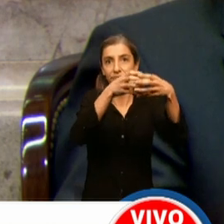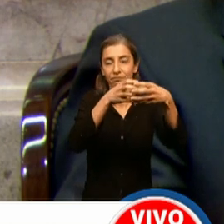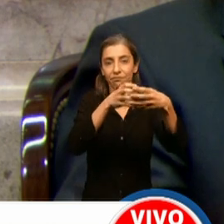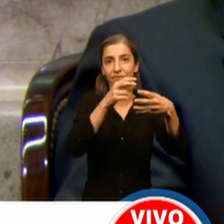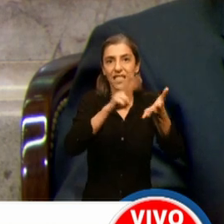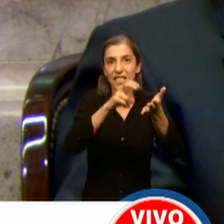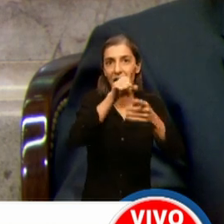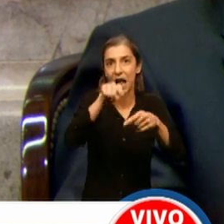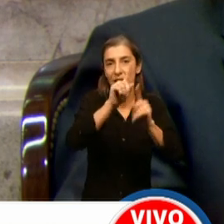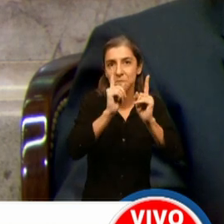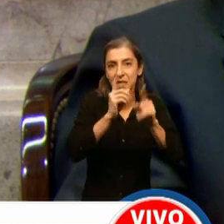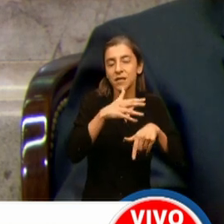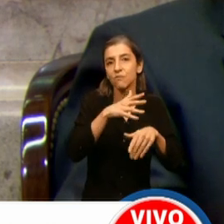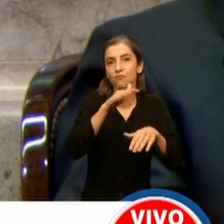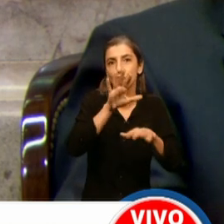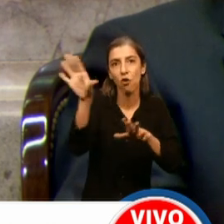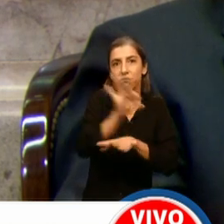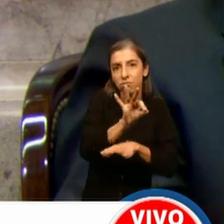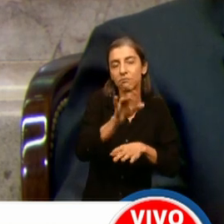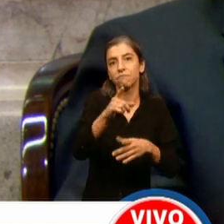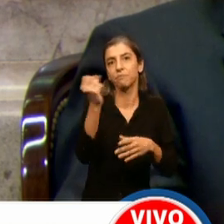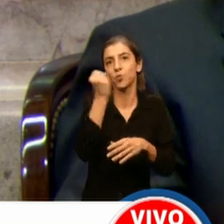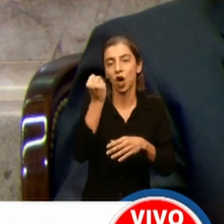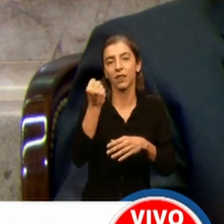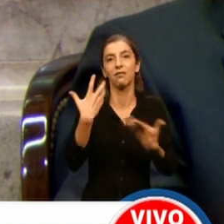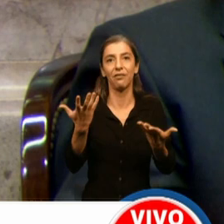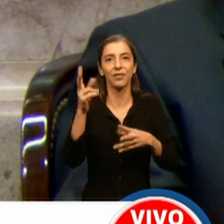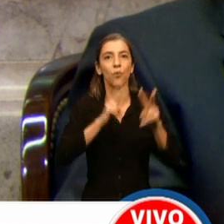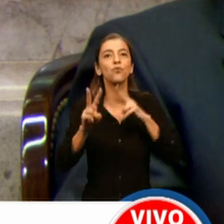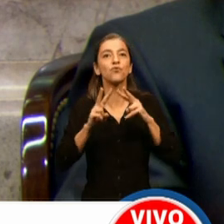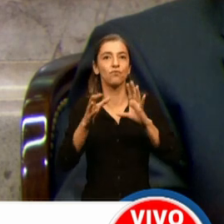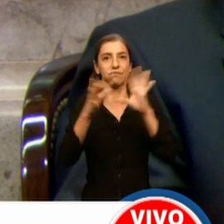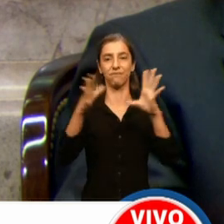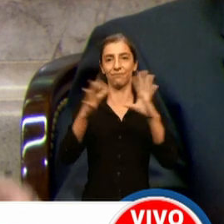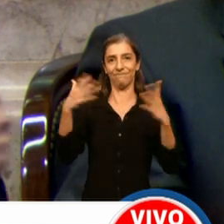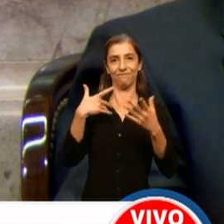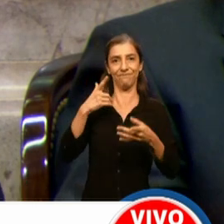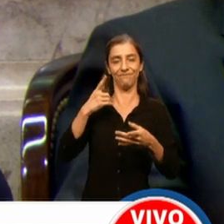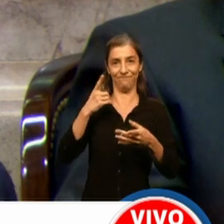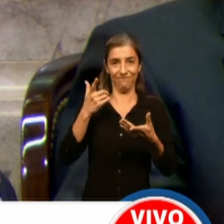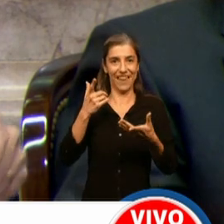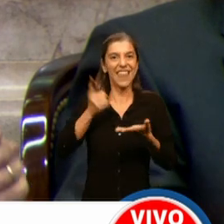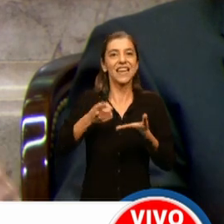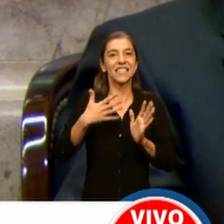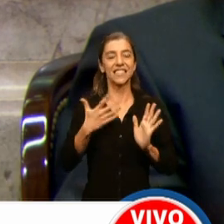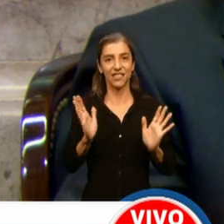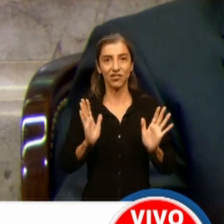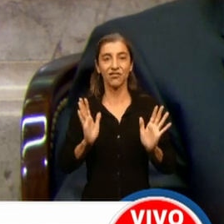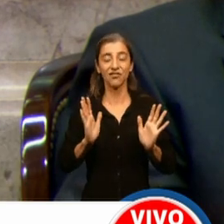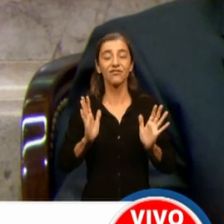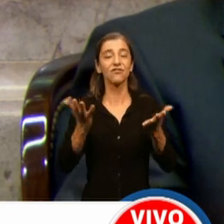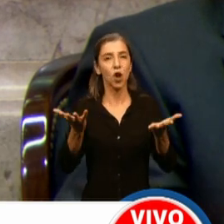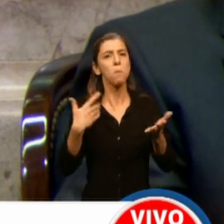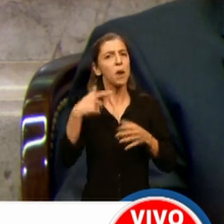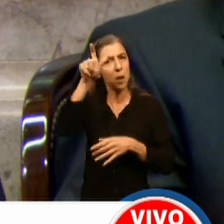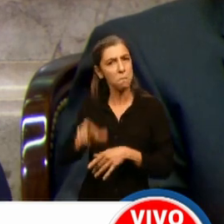del ejercicio soberano de los pueblos sin embargo ms siempre se pronunció decididamente por mantener la